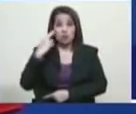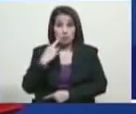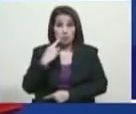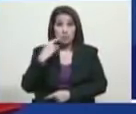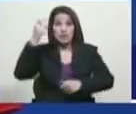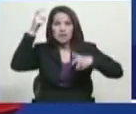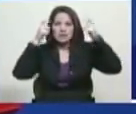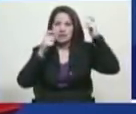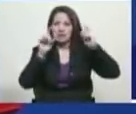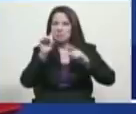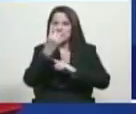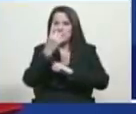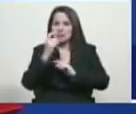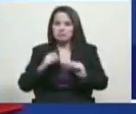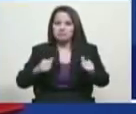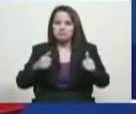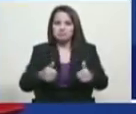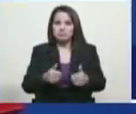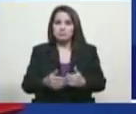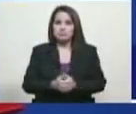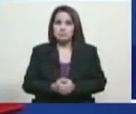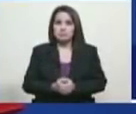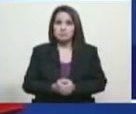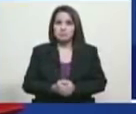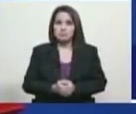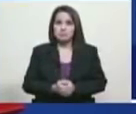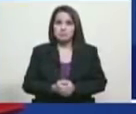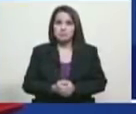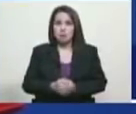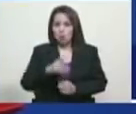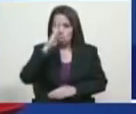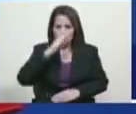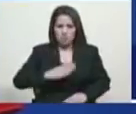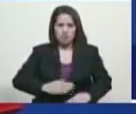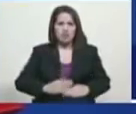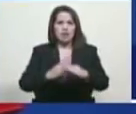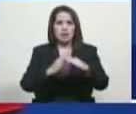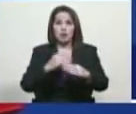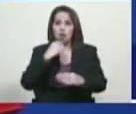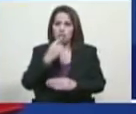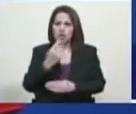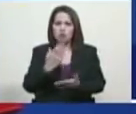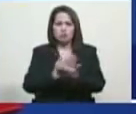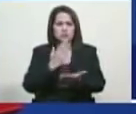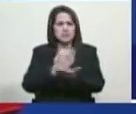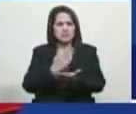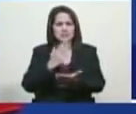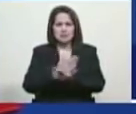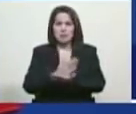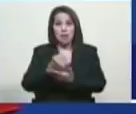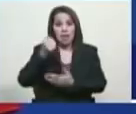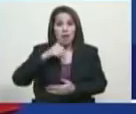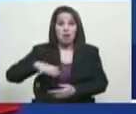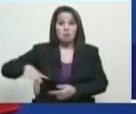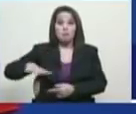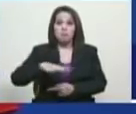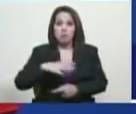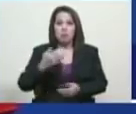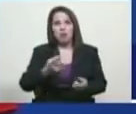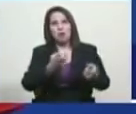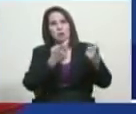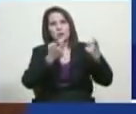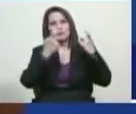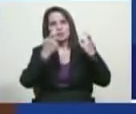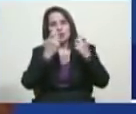también nuestro primer vencedor. Con humildad inmensa, nos dijo siempre que el pueblo siempre lo enseñó y lo